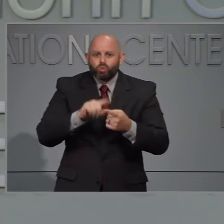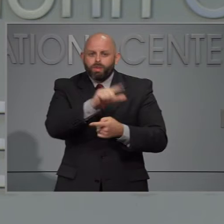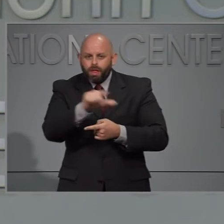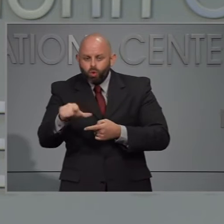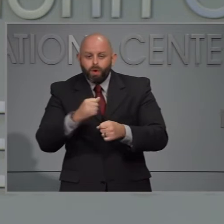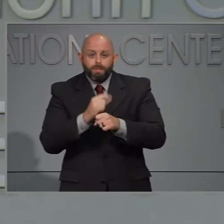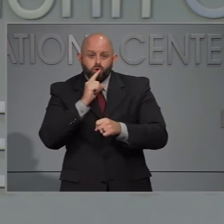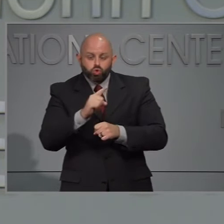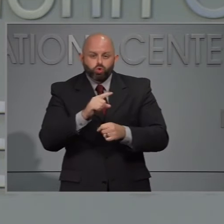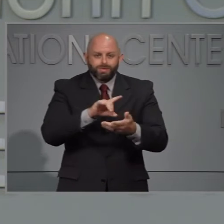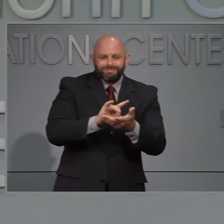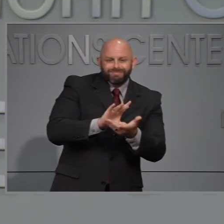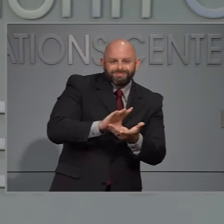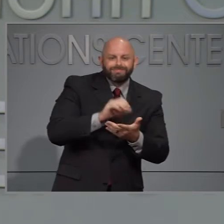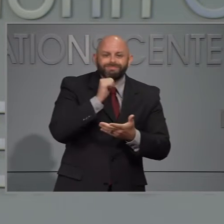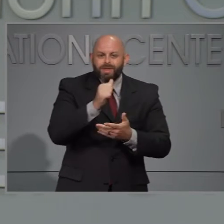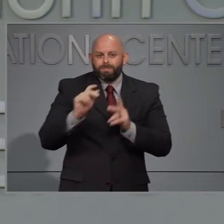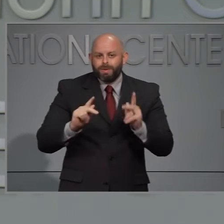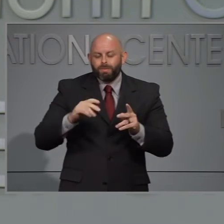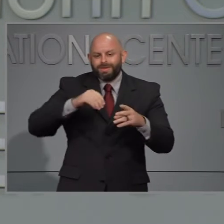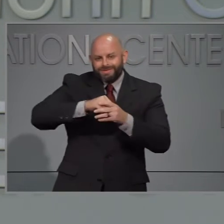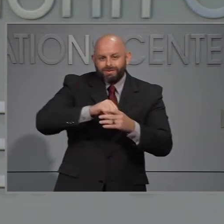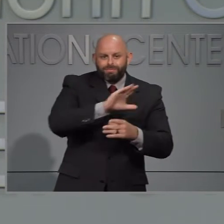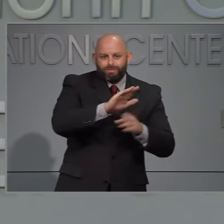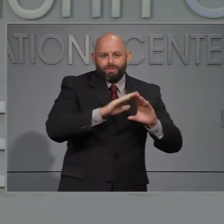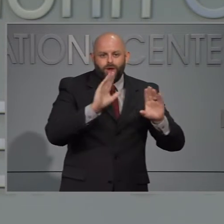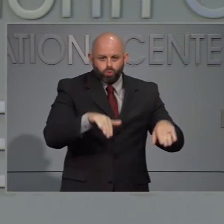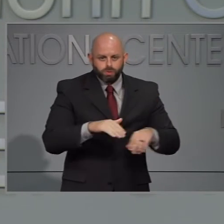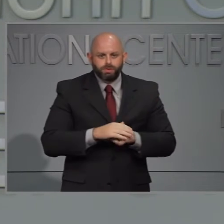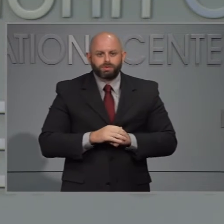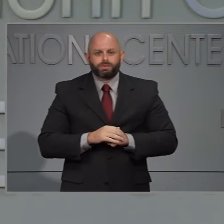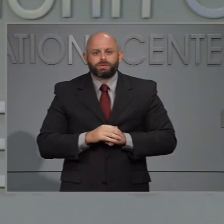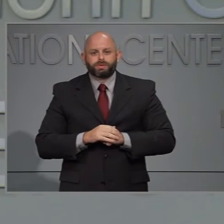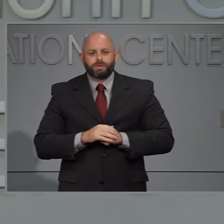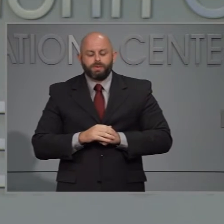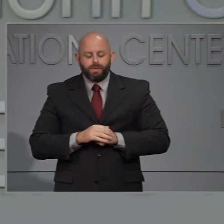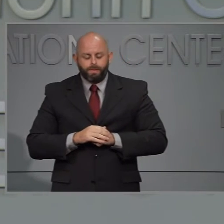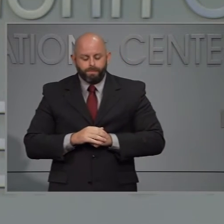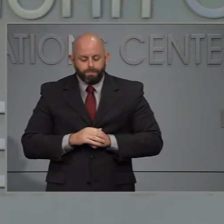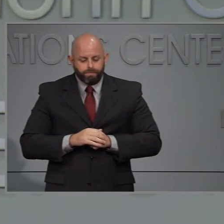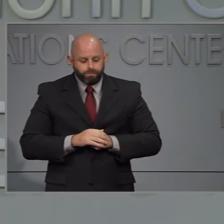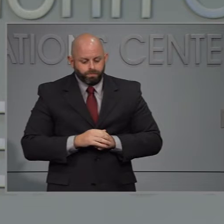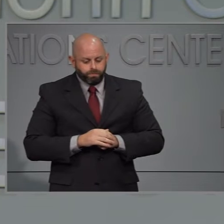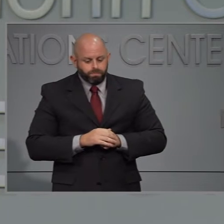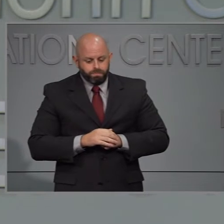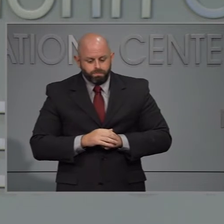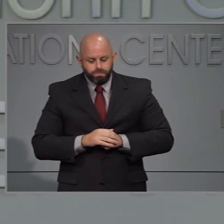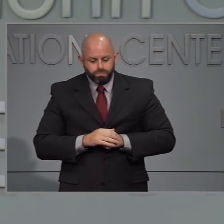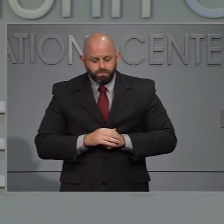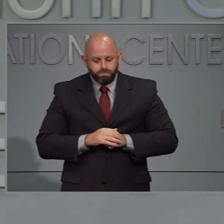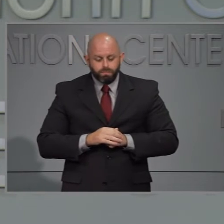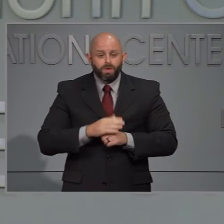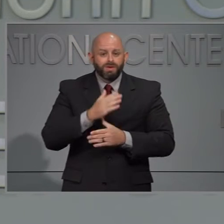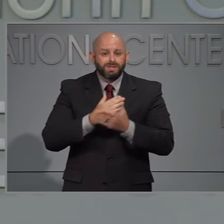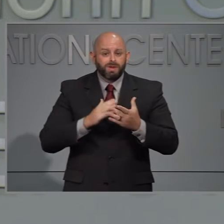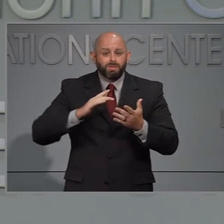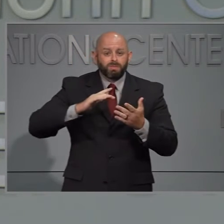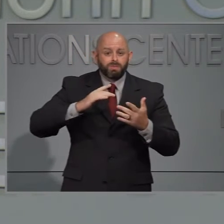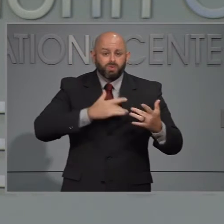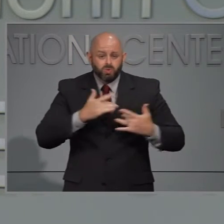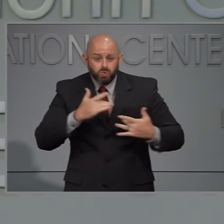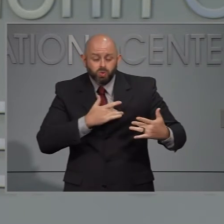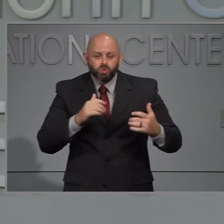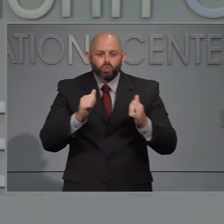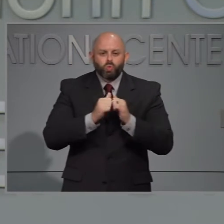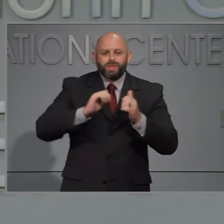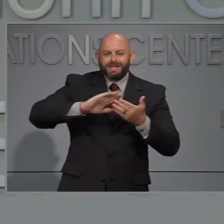no desalojen a los arrendadores. Y tenemos preocupación por las compañías de servicios